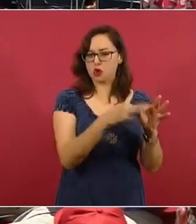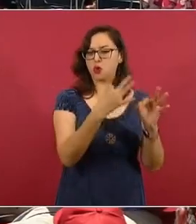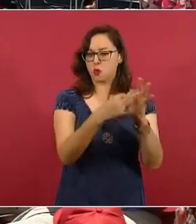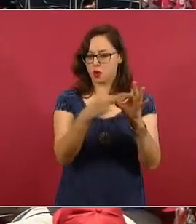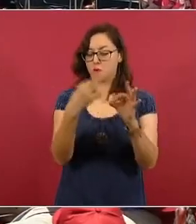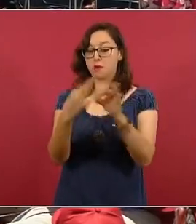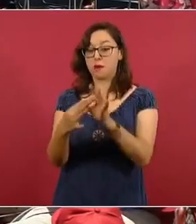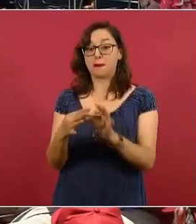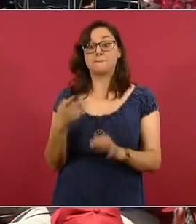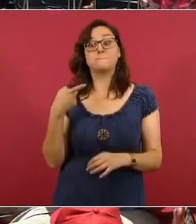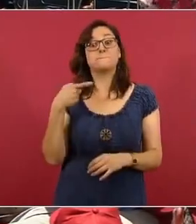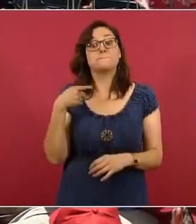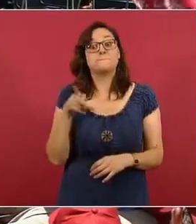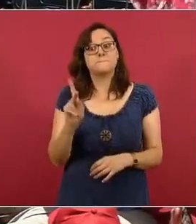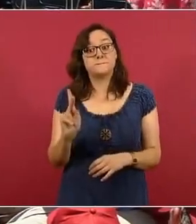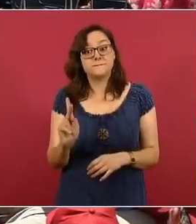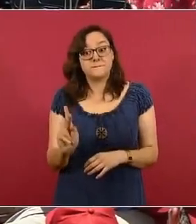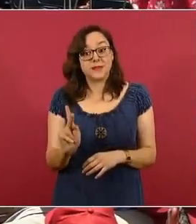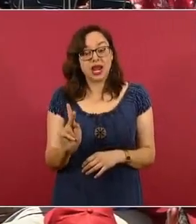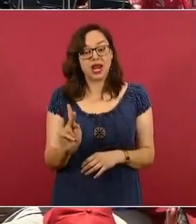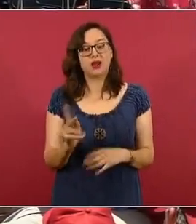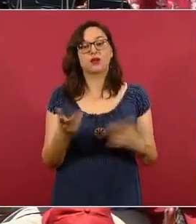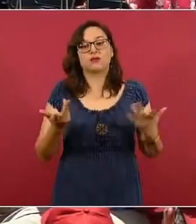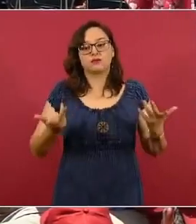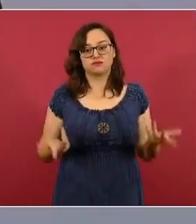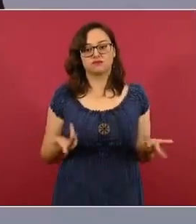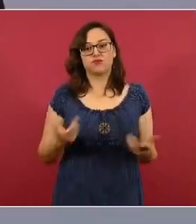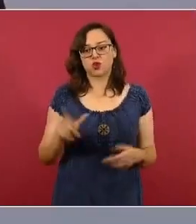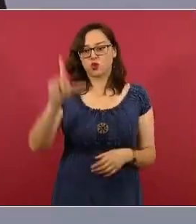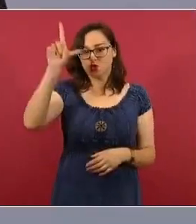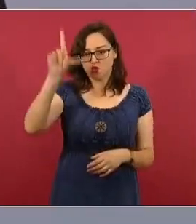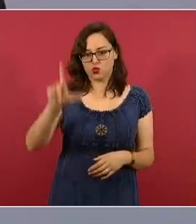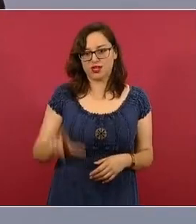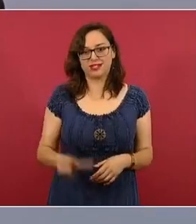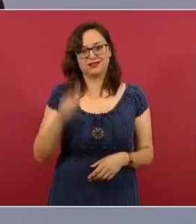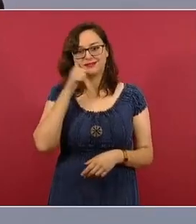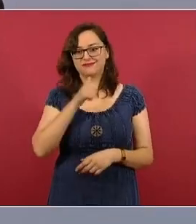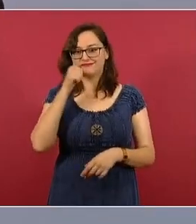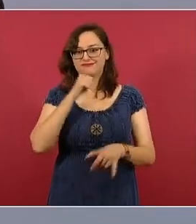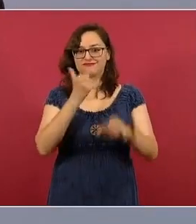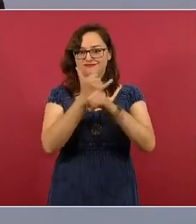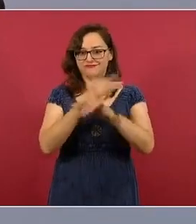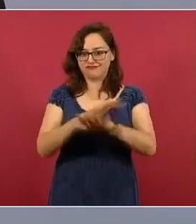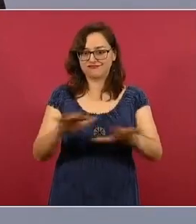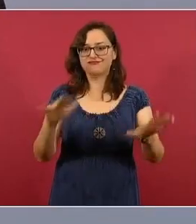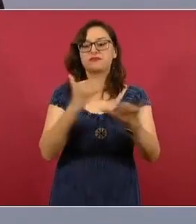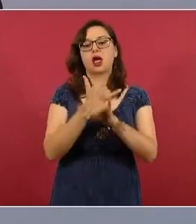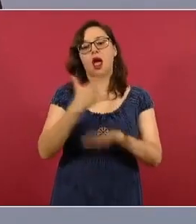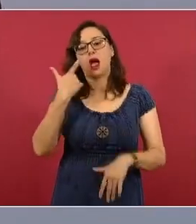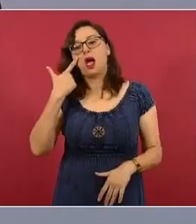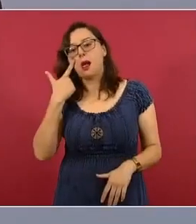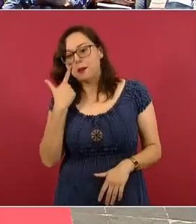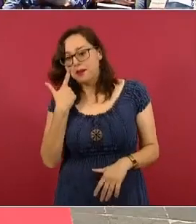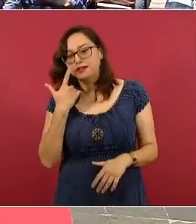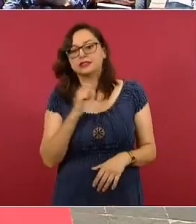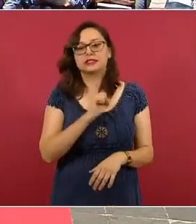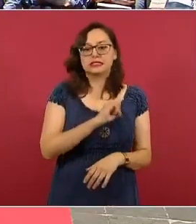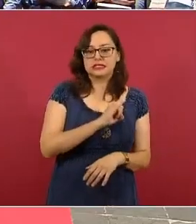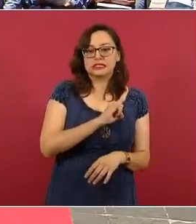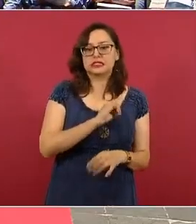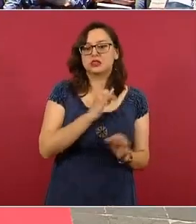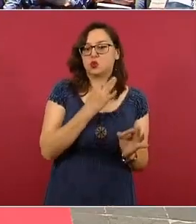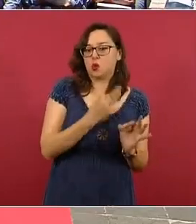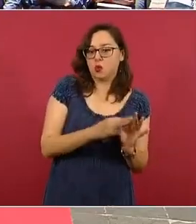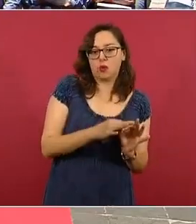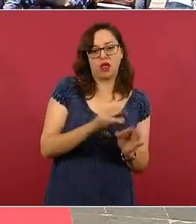lunes se da a conocer quién es quién en los precios, ahí nos vamos a dar cuenta si se está cumpliendo o no